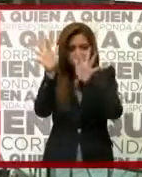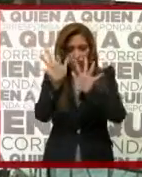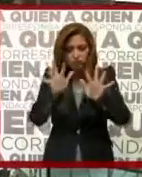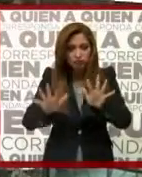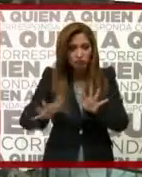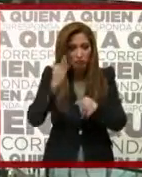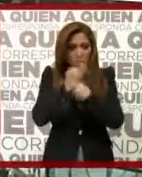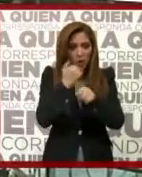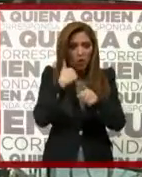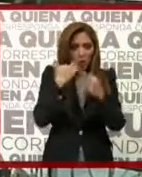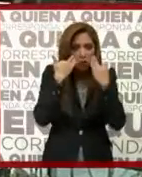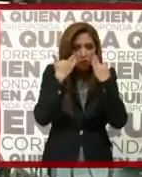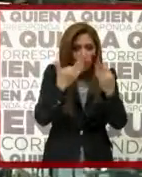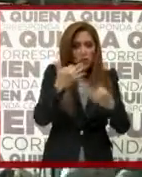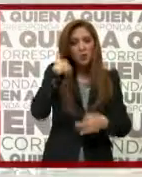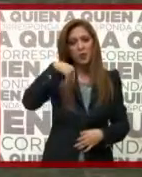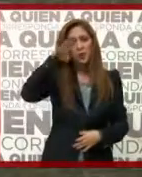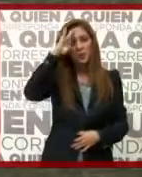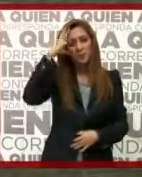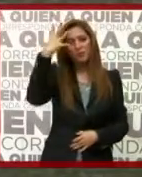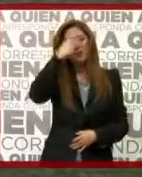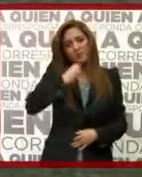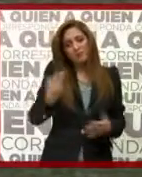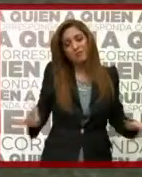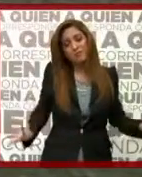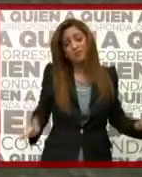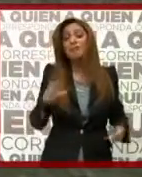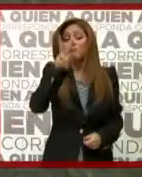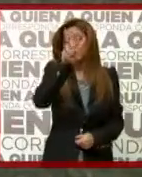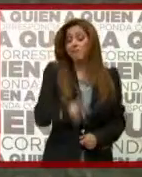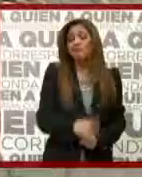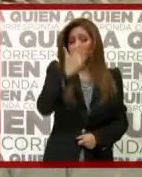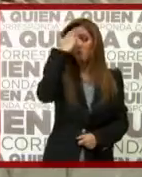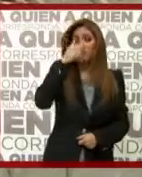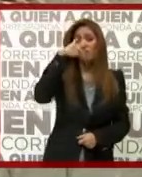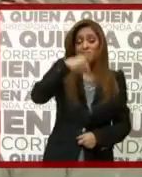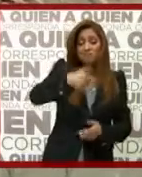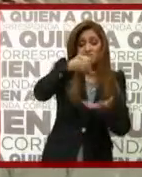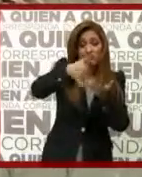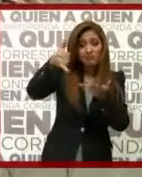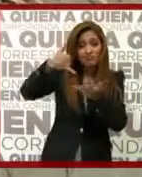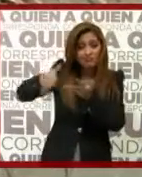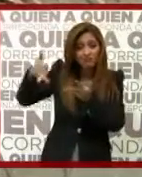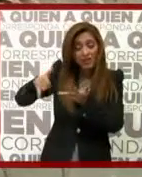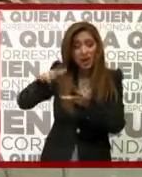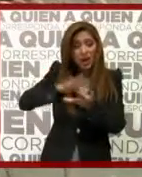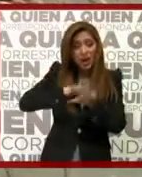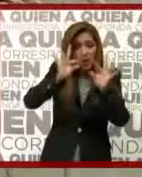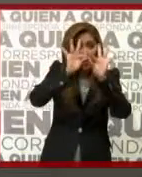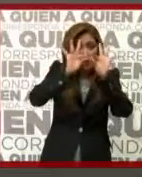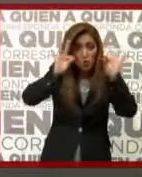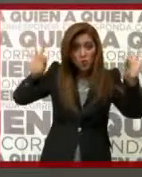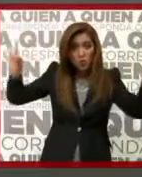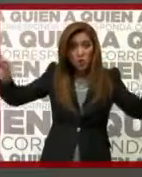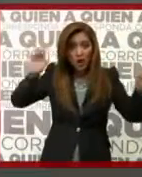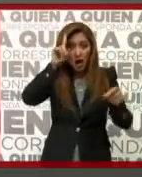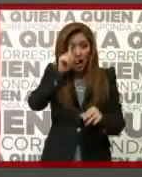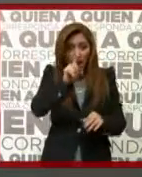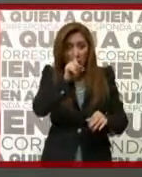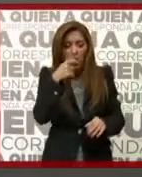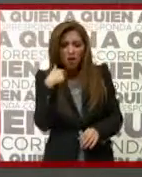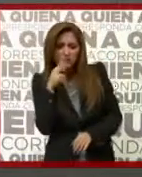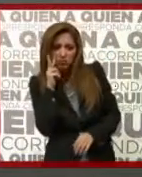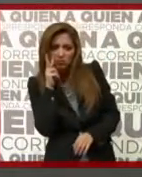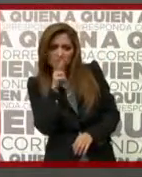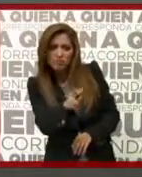que veo. Entonces se vería lindo. Y tienen razón. Esta jardinera cuenta con un sistema de riego, que por lo que pude ver,